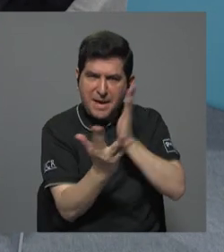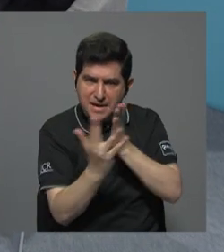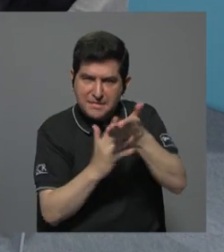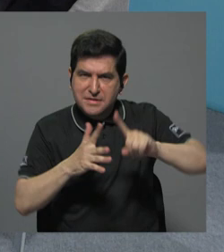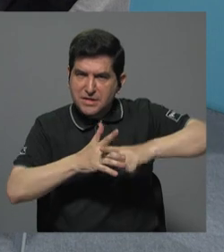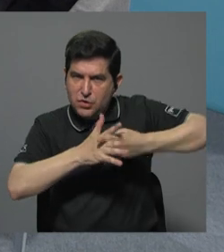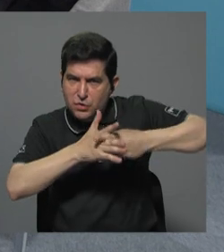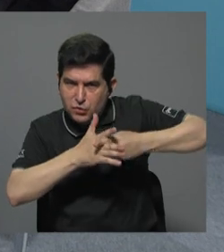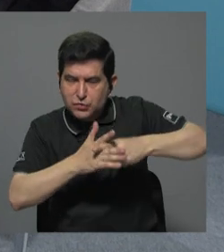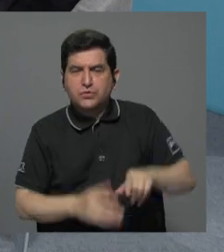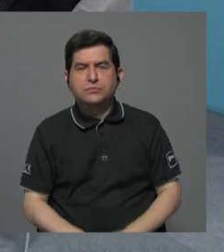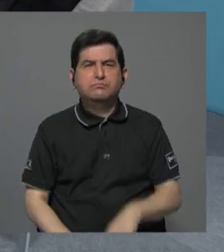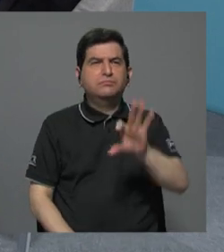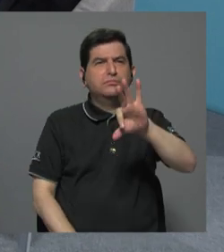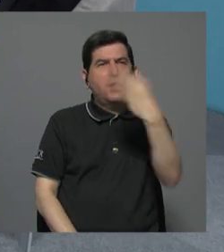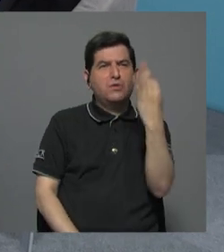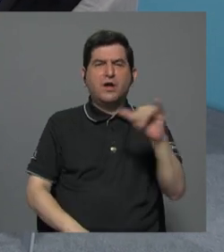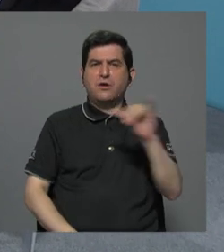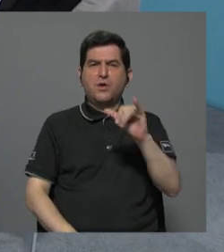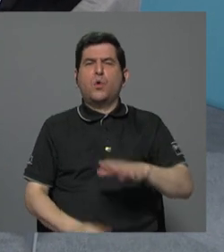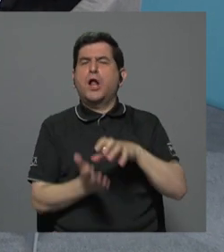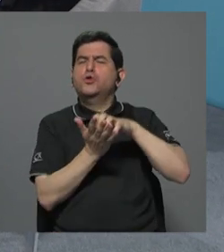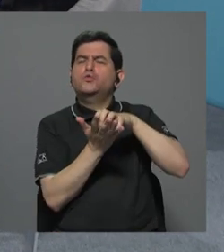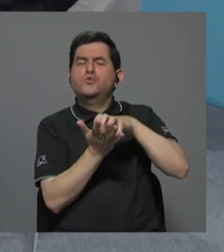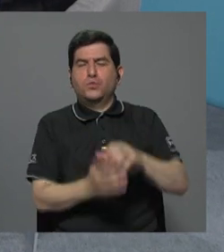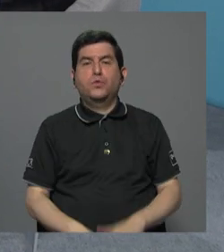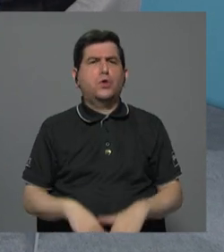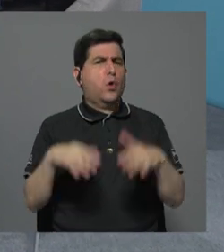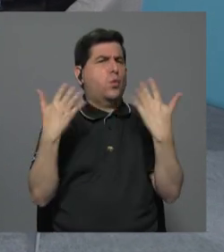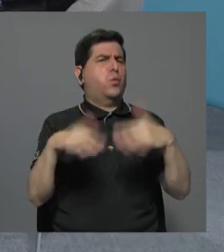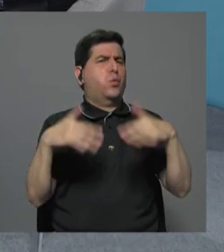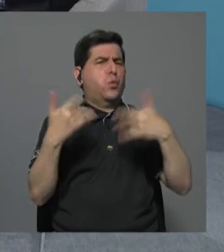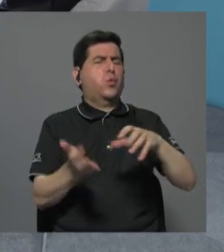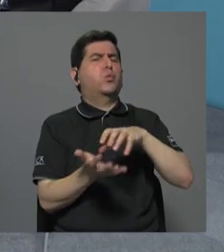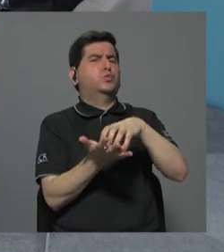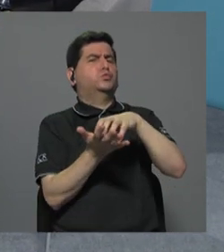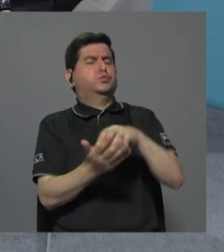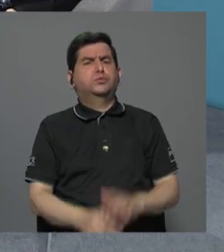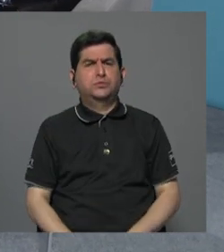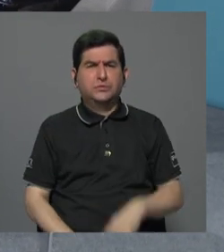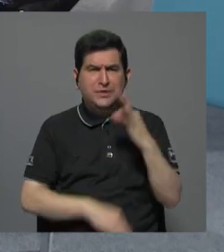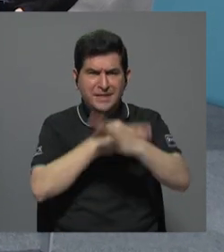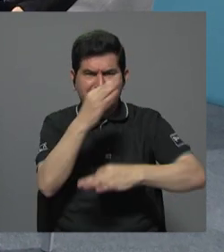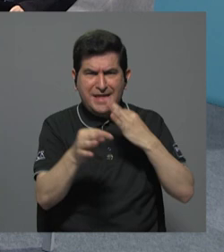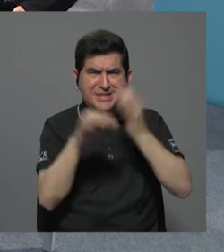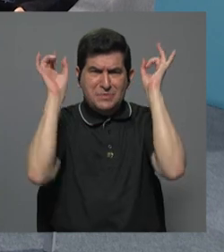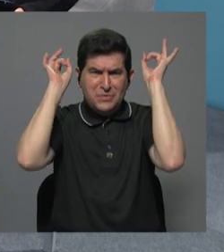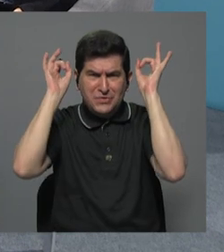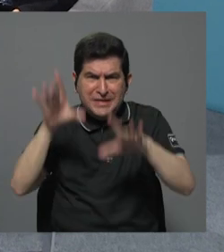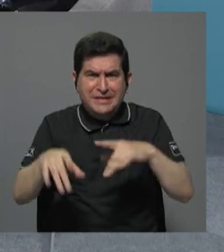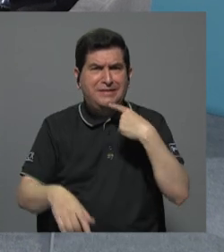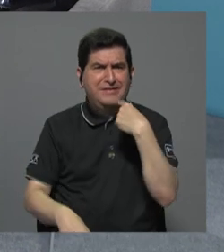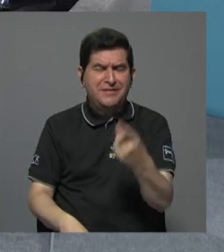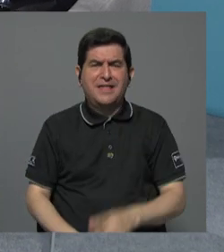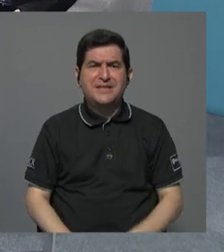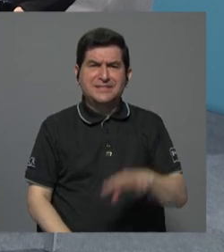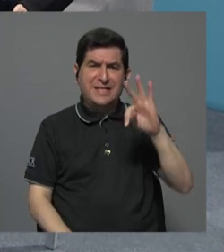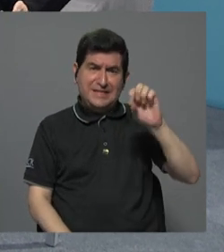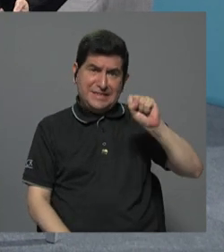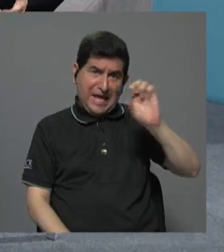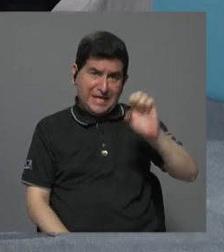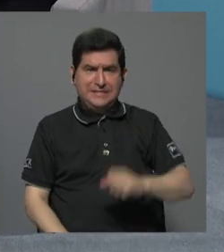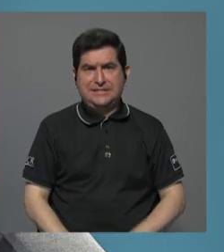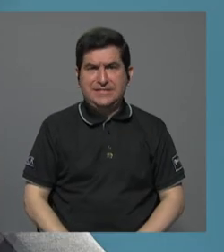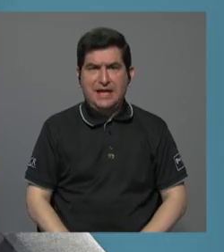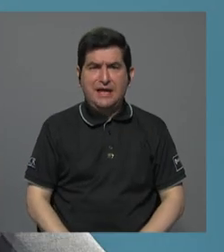mecanismo que en cierto modo también ha sido cuestionado súper cuestiones de naturaleza perversa le dice el tribunal supremo de elecciones